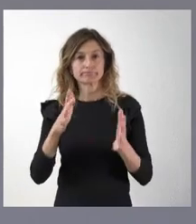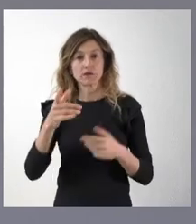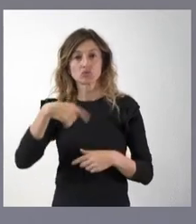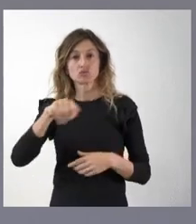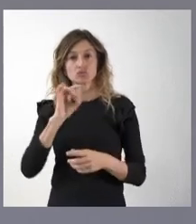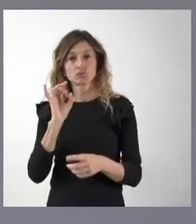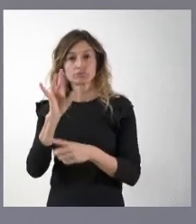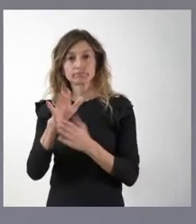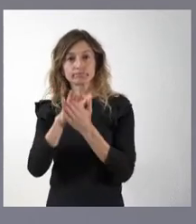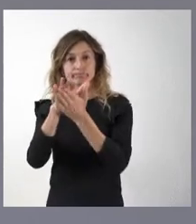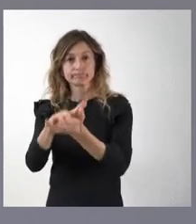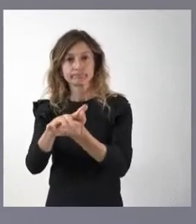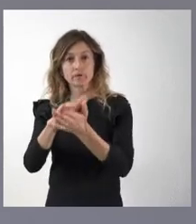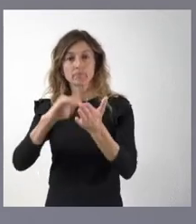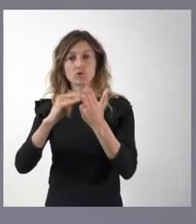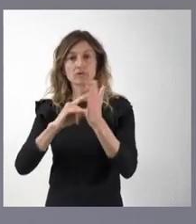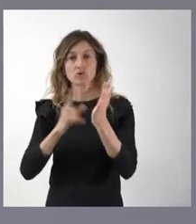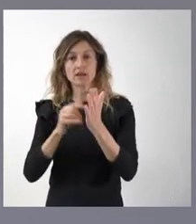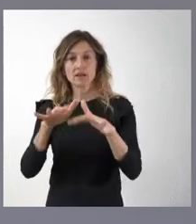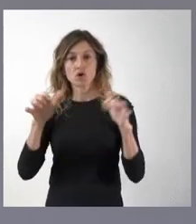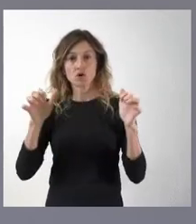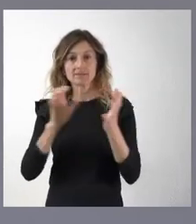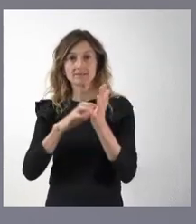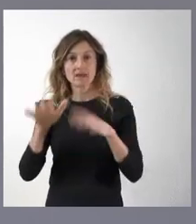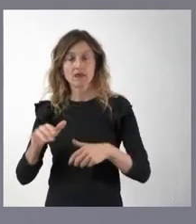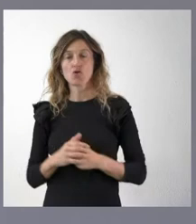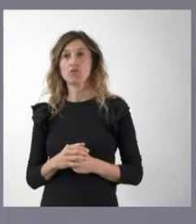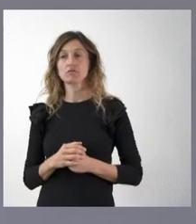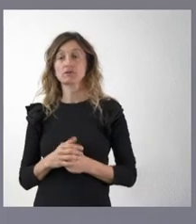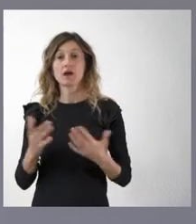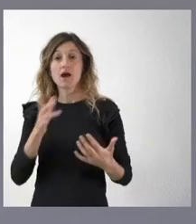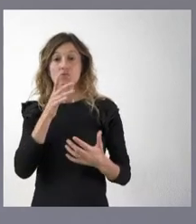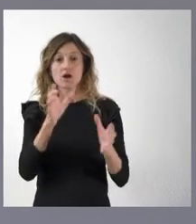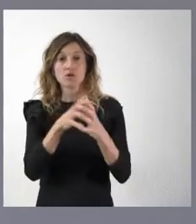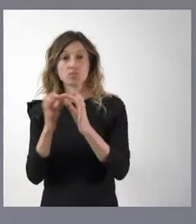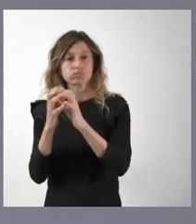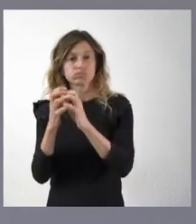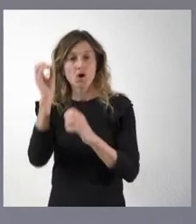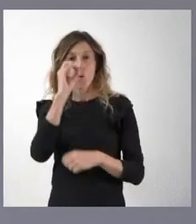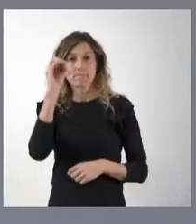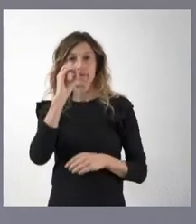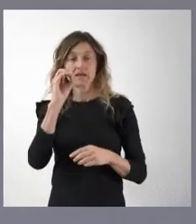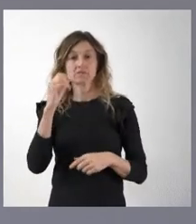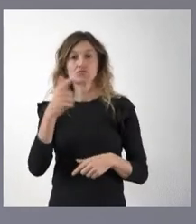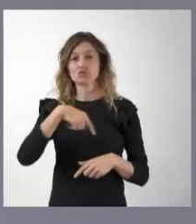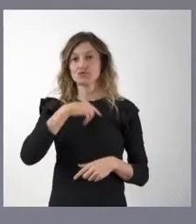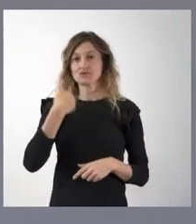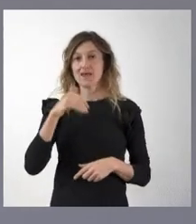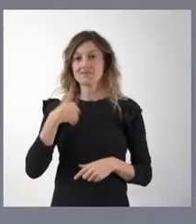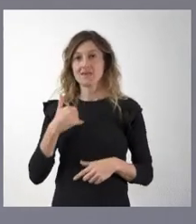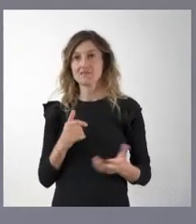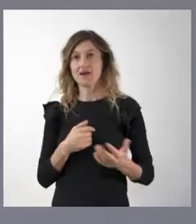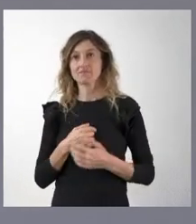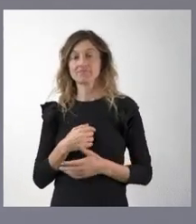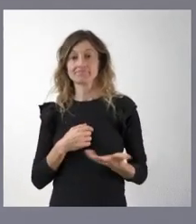Ya enviamos el proyecto de ley a las cortes de Castilla y león y son los grupos políticos quienes tienen que opinar nosotros ya hemos opinado y nuestra opinión